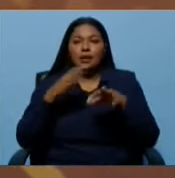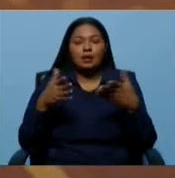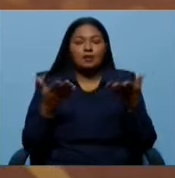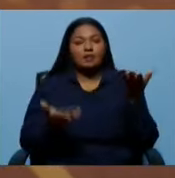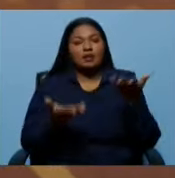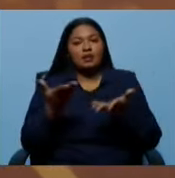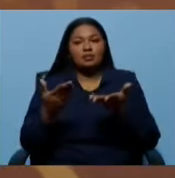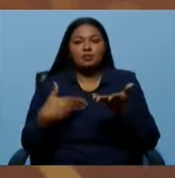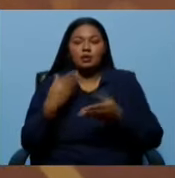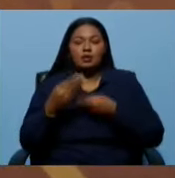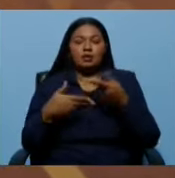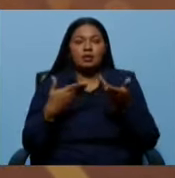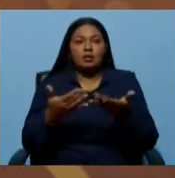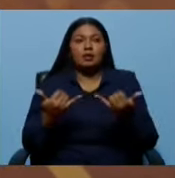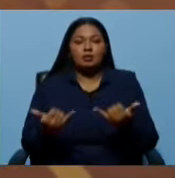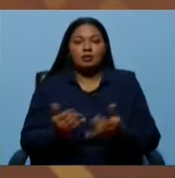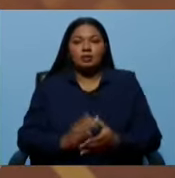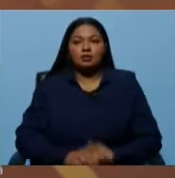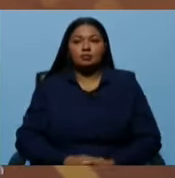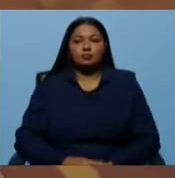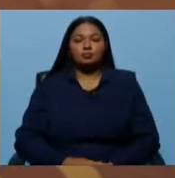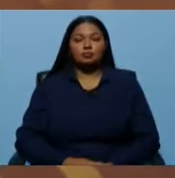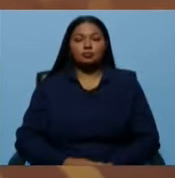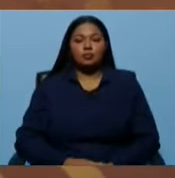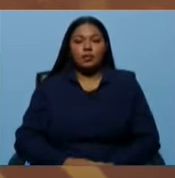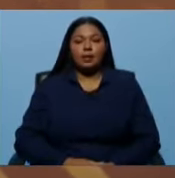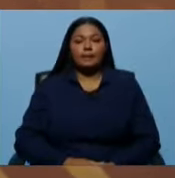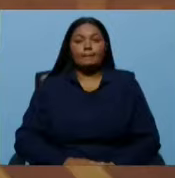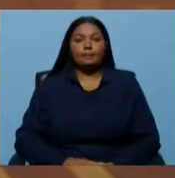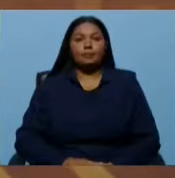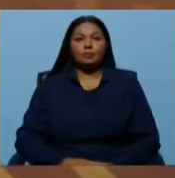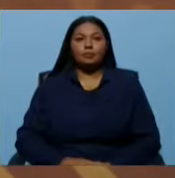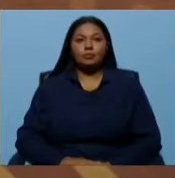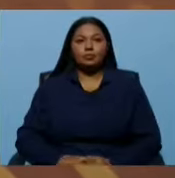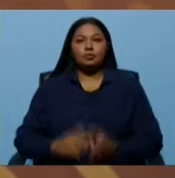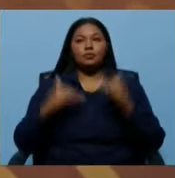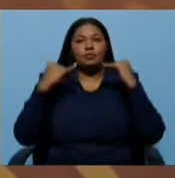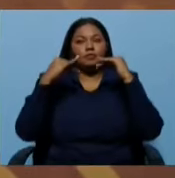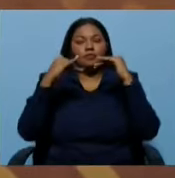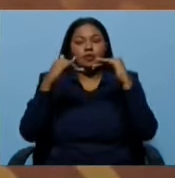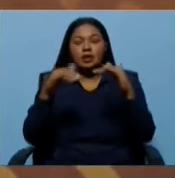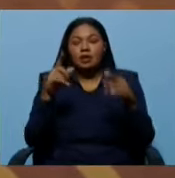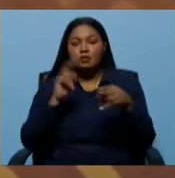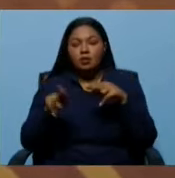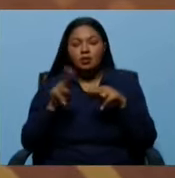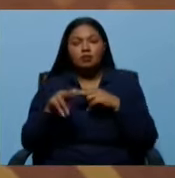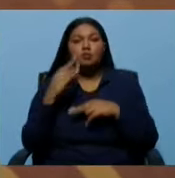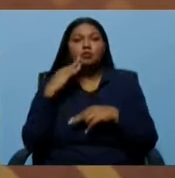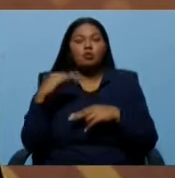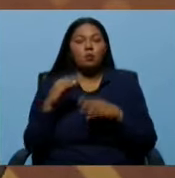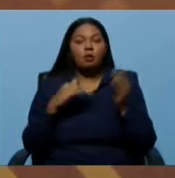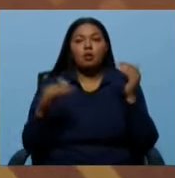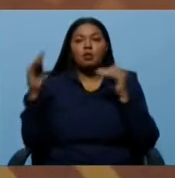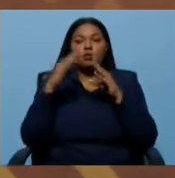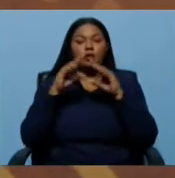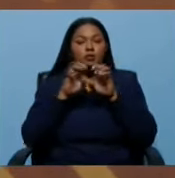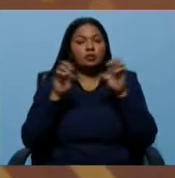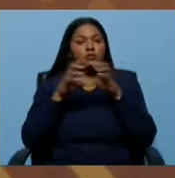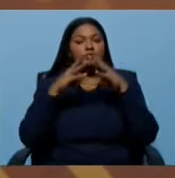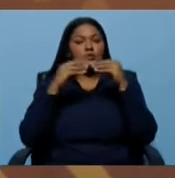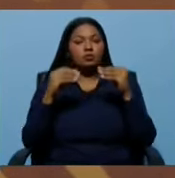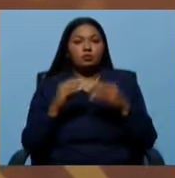que nos puede dar hasta la fecha. Ahí se unifican muchísimos criterios, se unifican los niños, los jóvenes, los adultos, los abuelitos, la educación, todos